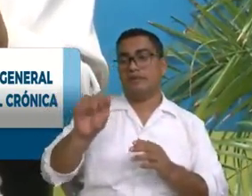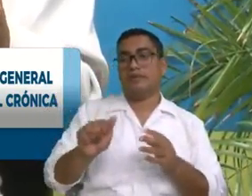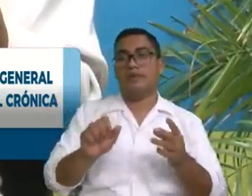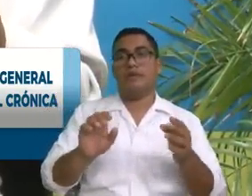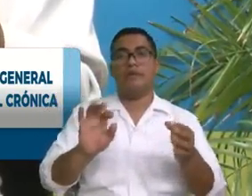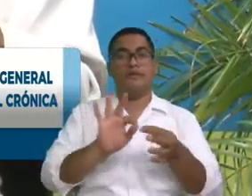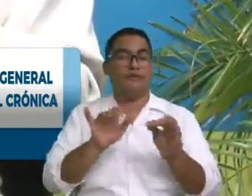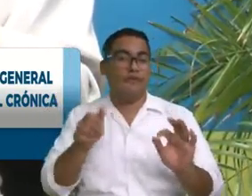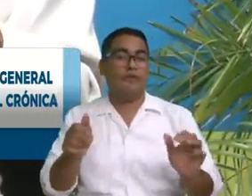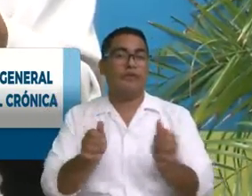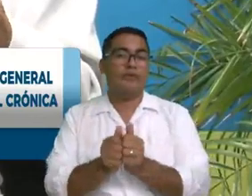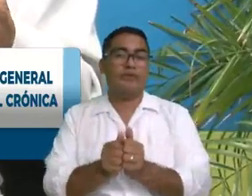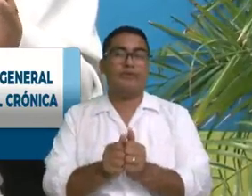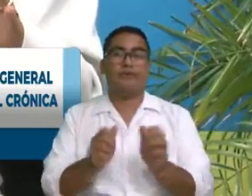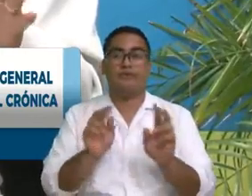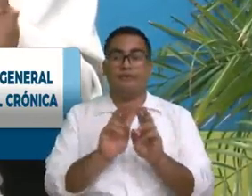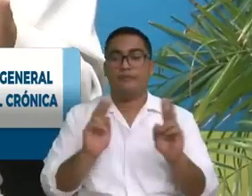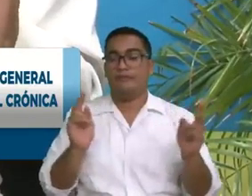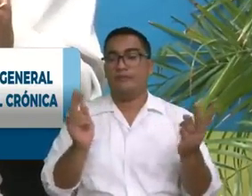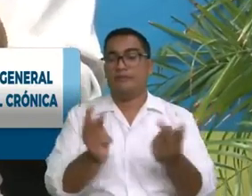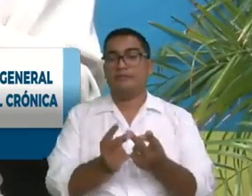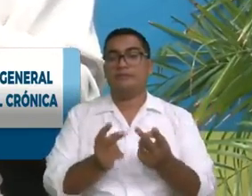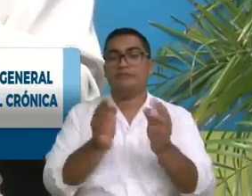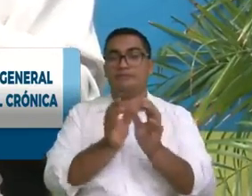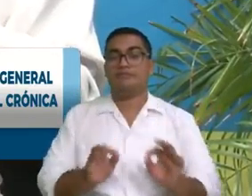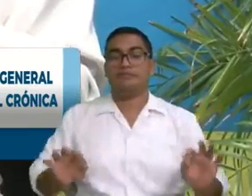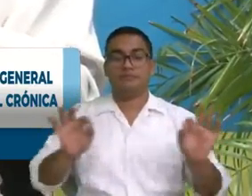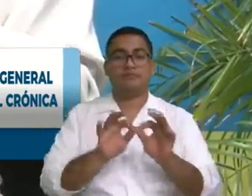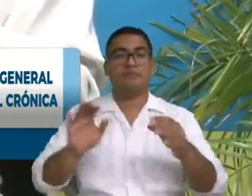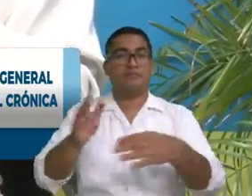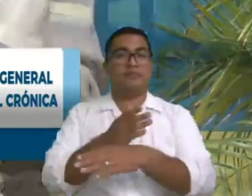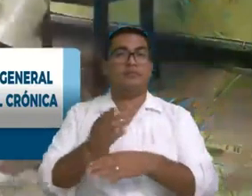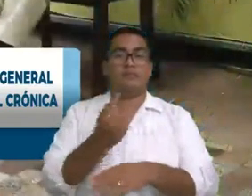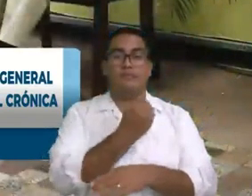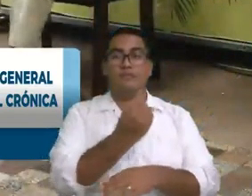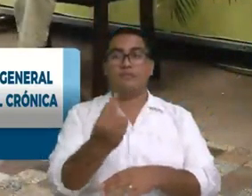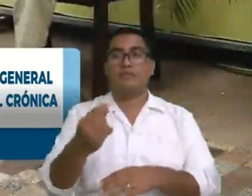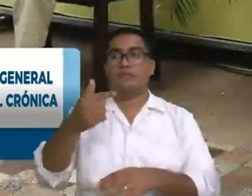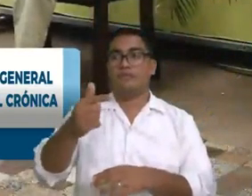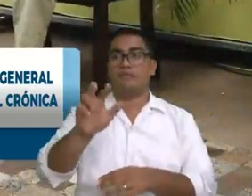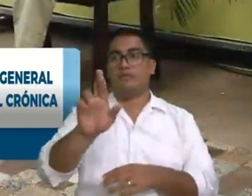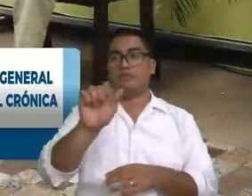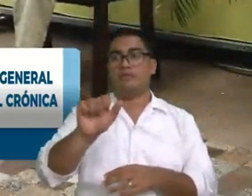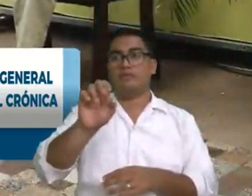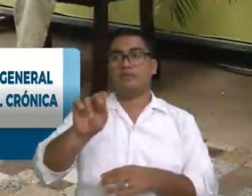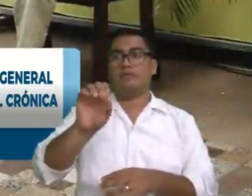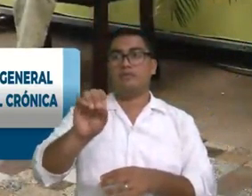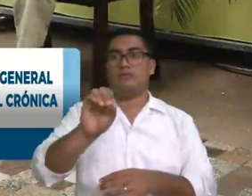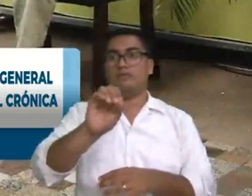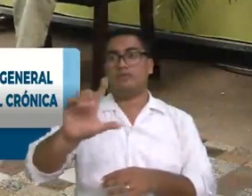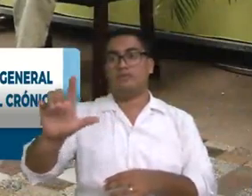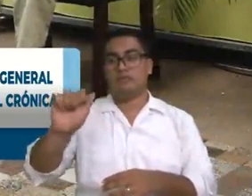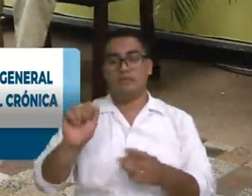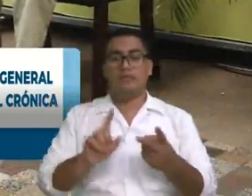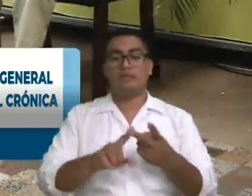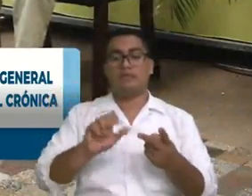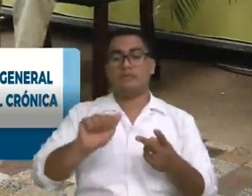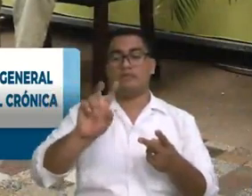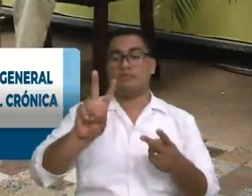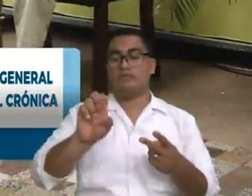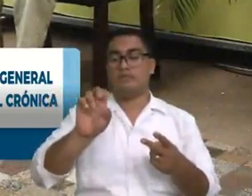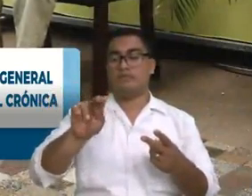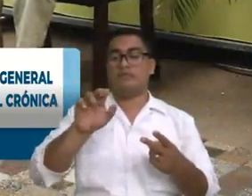frutas, con vegetales. Esto tiene que ser individualizado. Granola, por ejemplo, puede servir para un paciente renal. Granola, avena.